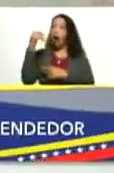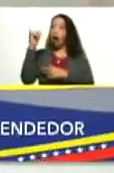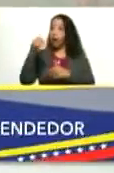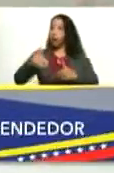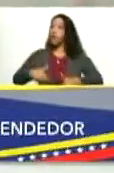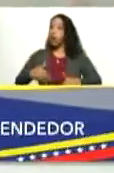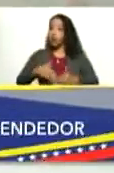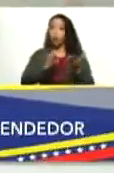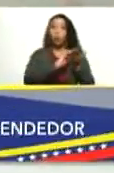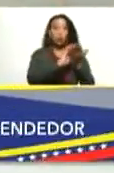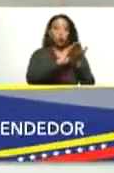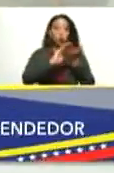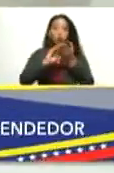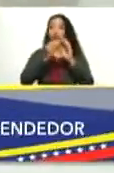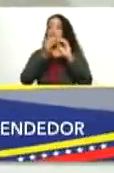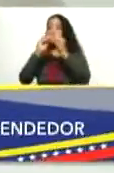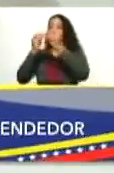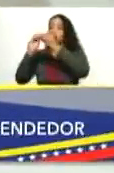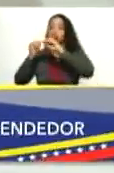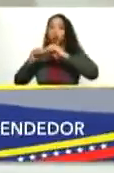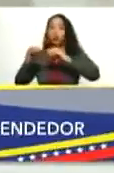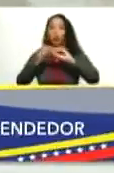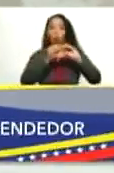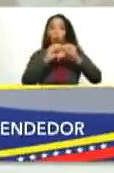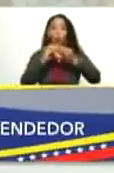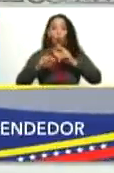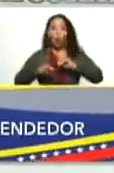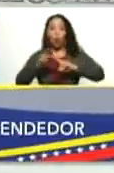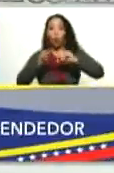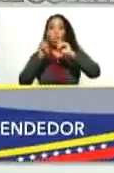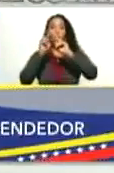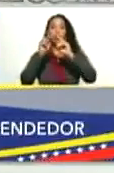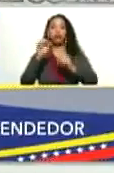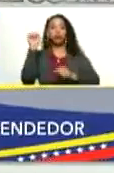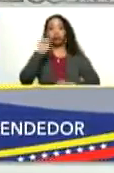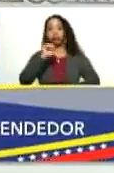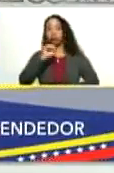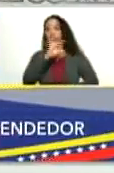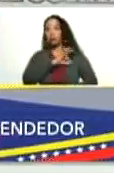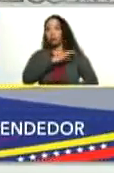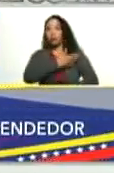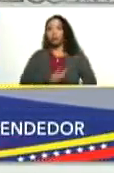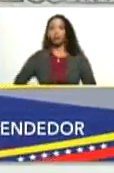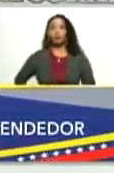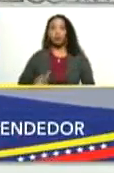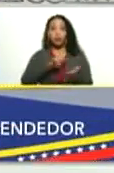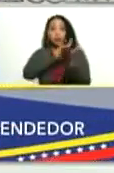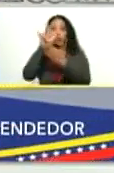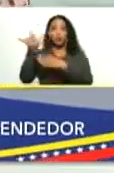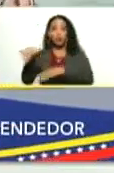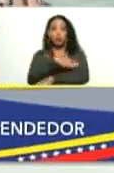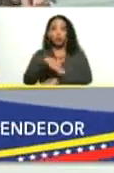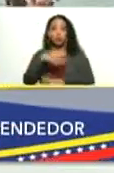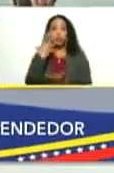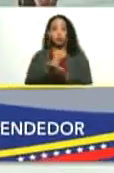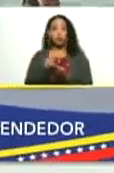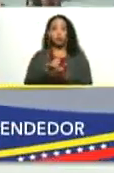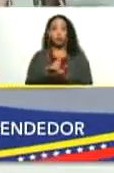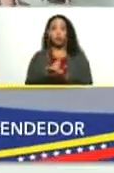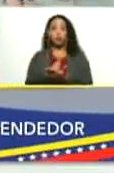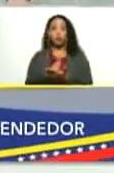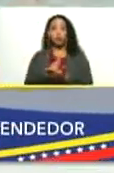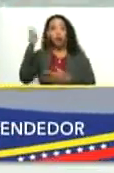de recuperación, de mantenimiento, de arreglo, de construcción. Así es, señor presidente. Uno viaja por las carreteras de Monagas, de ahí desde